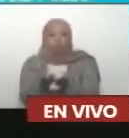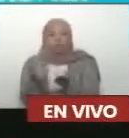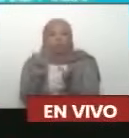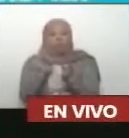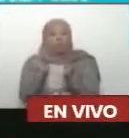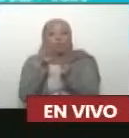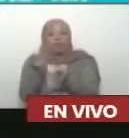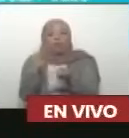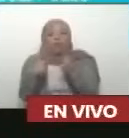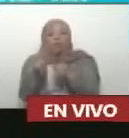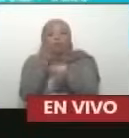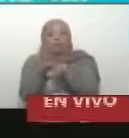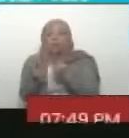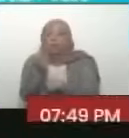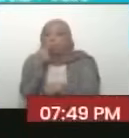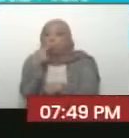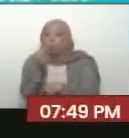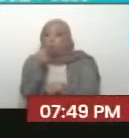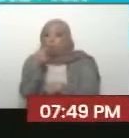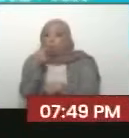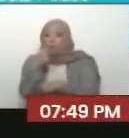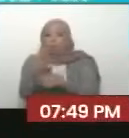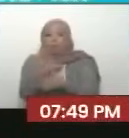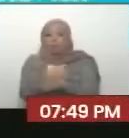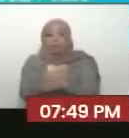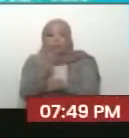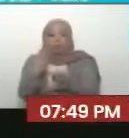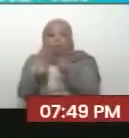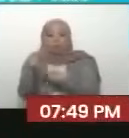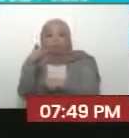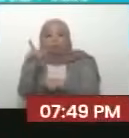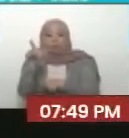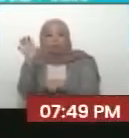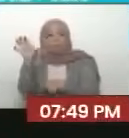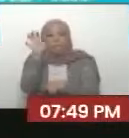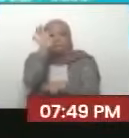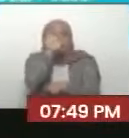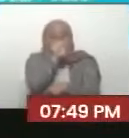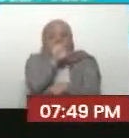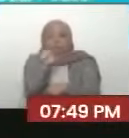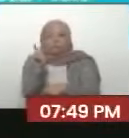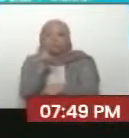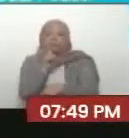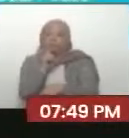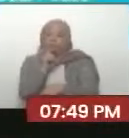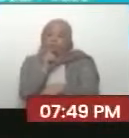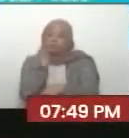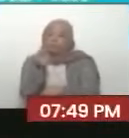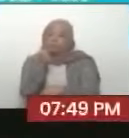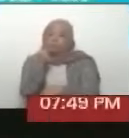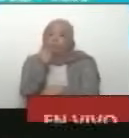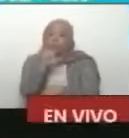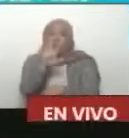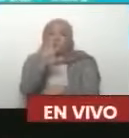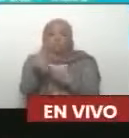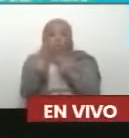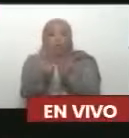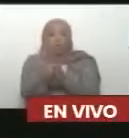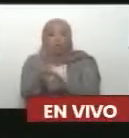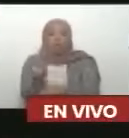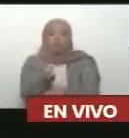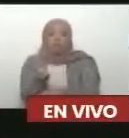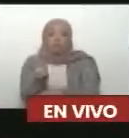los antivirales, los compramos por allá, los llevamos para allá, para acá. 5 y lo traíamos para